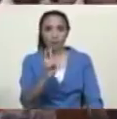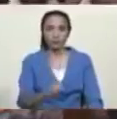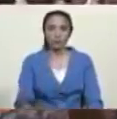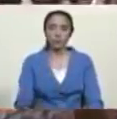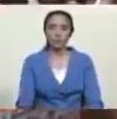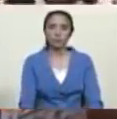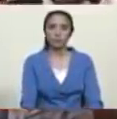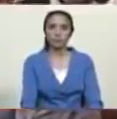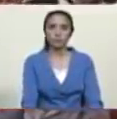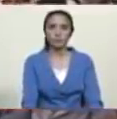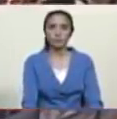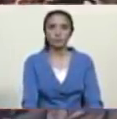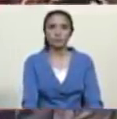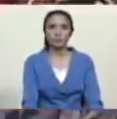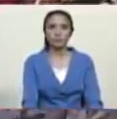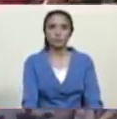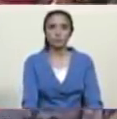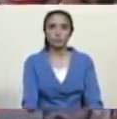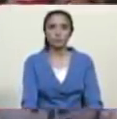Venezuela.